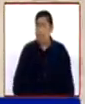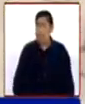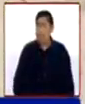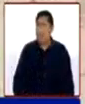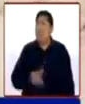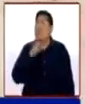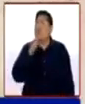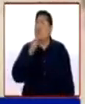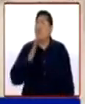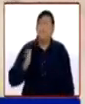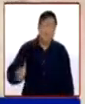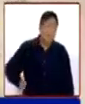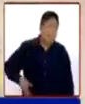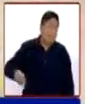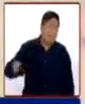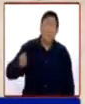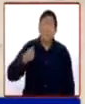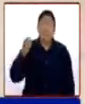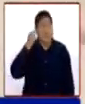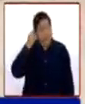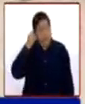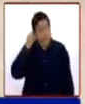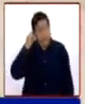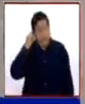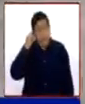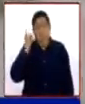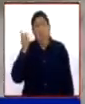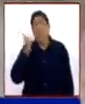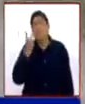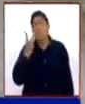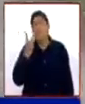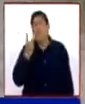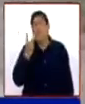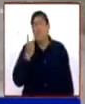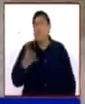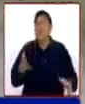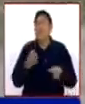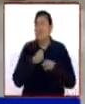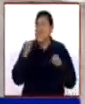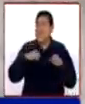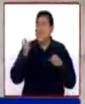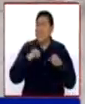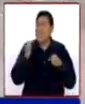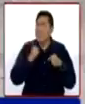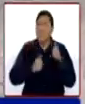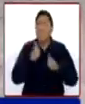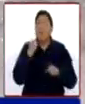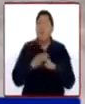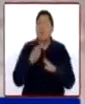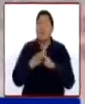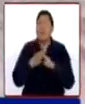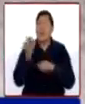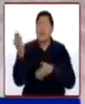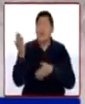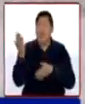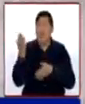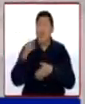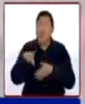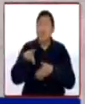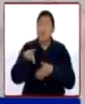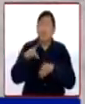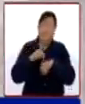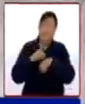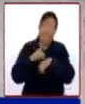¿Quiénes son estos perritos? Son mis osos. ¿Lo han venido a recibir? Sí, es ¿cuáles son sus nombres? Este se llama